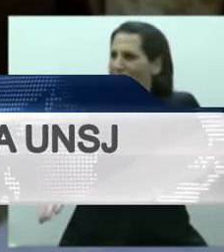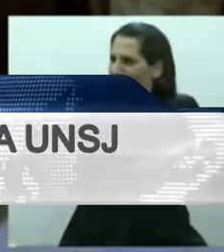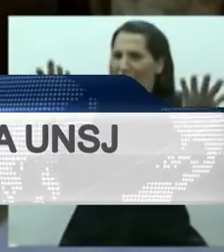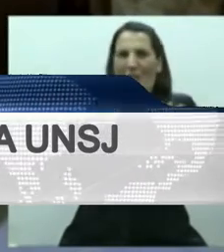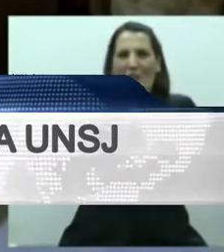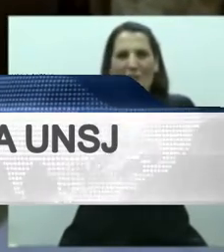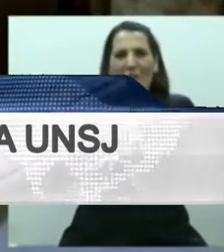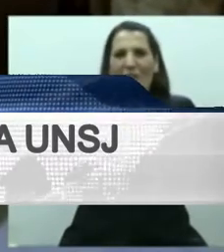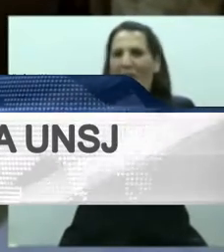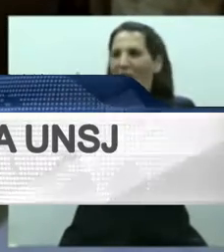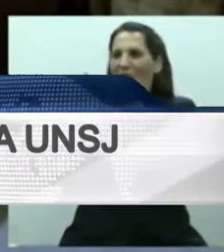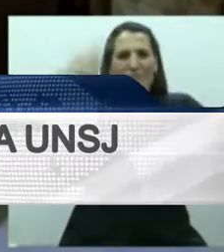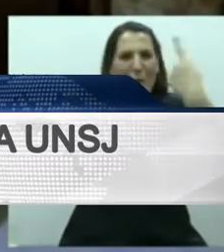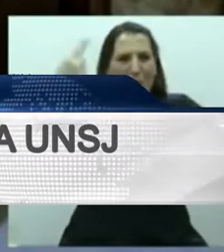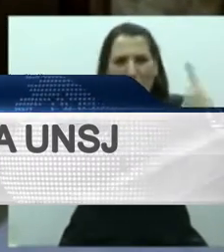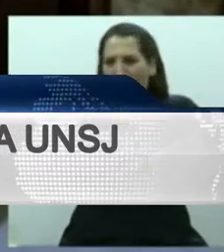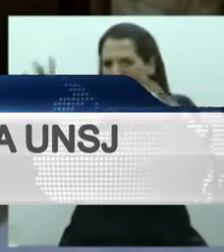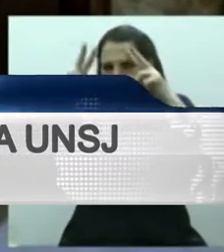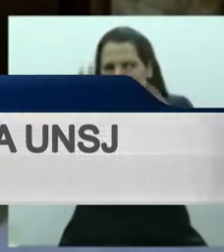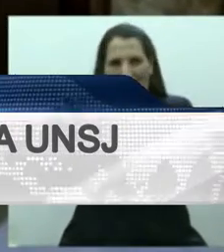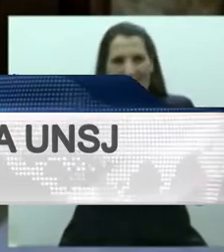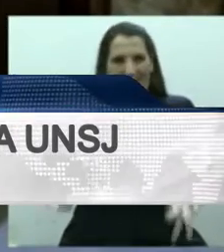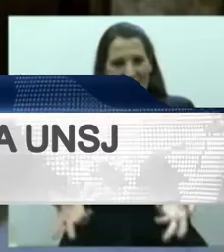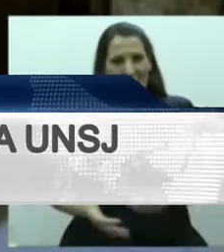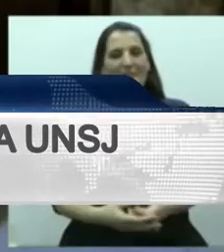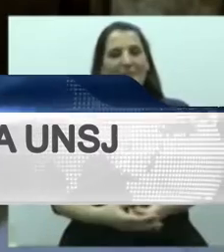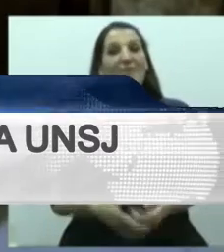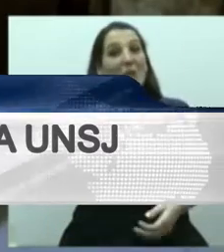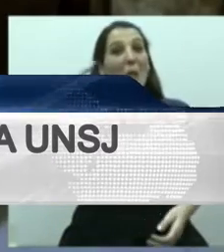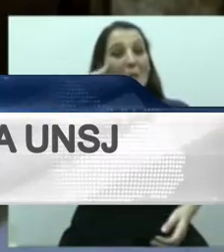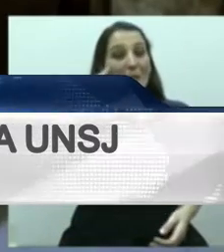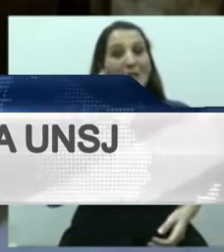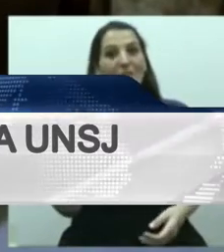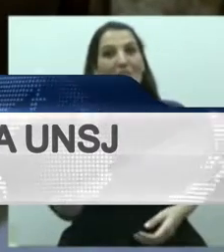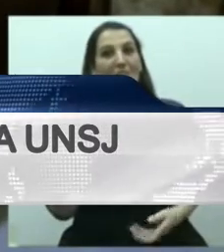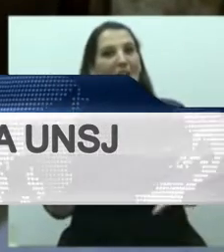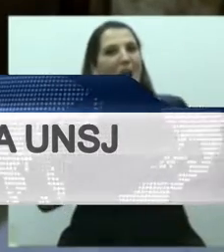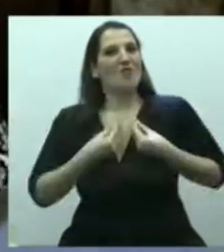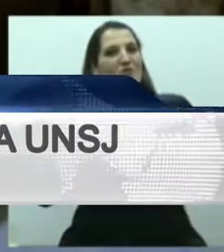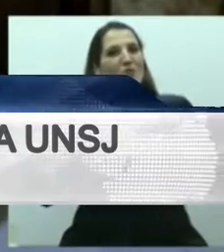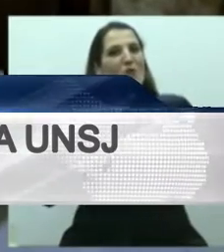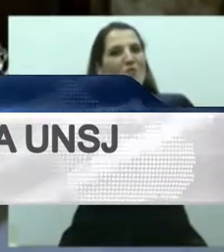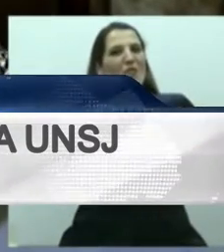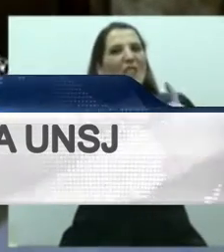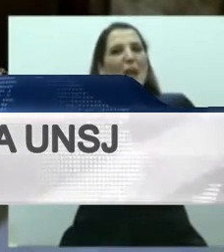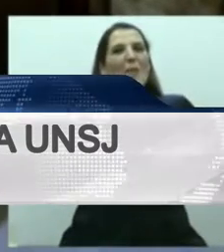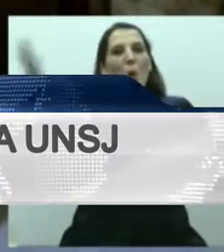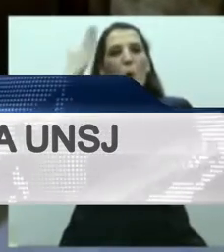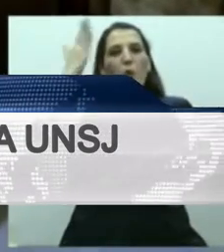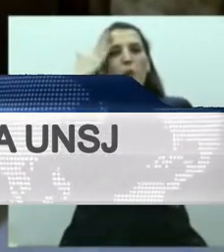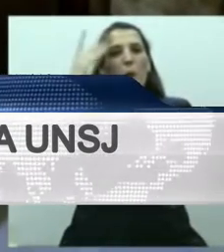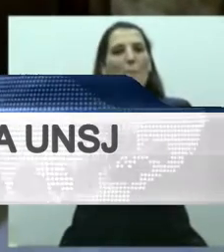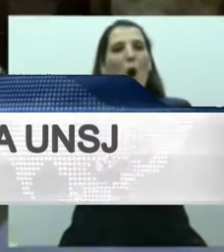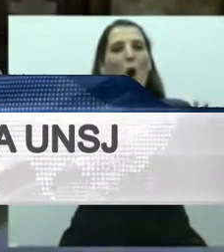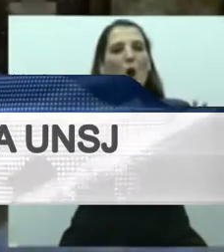siempre, pero muchas veces traía problemas. Sí. Ha hecho, ¿no es cierto?, que mucha gente, como te decía hace recién, llevara años